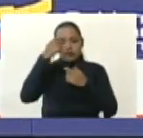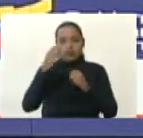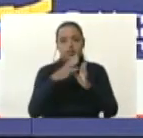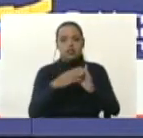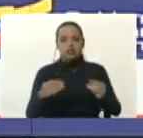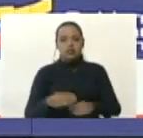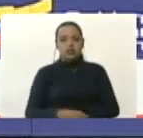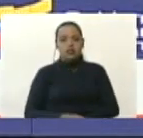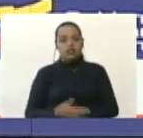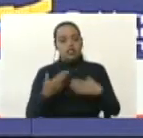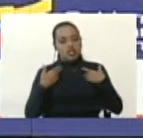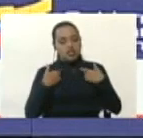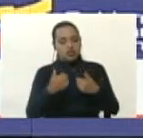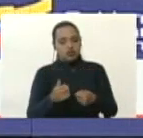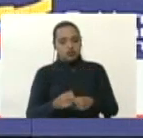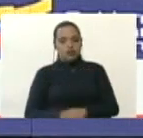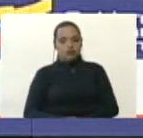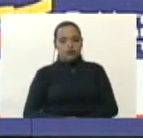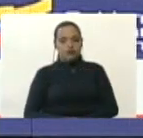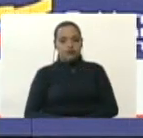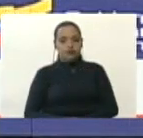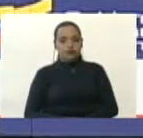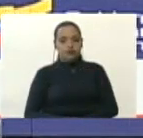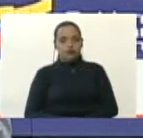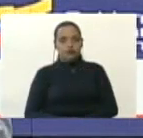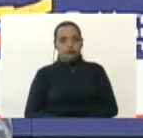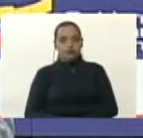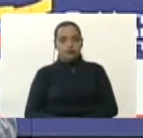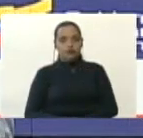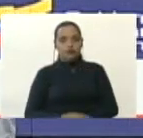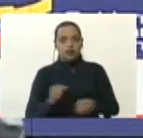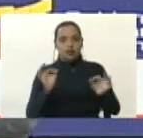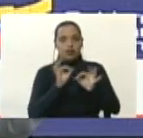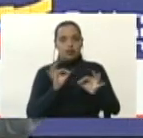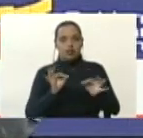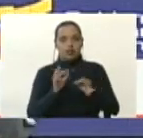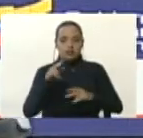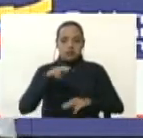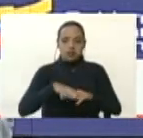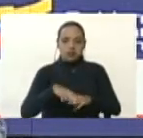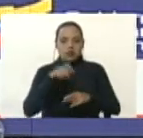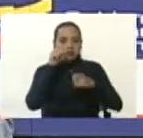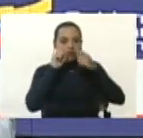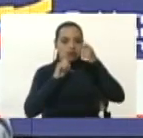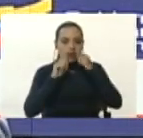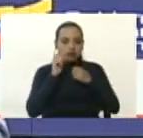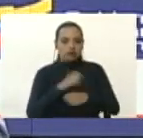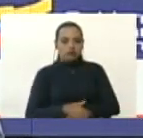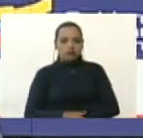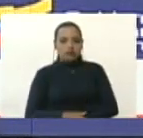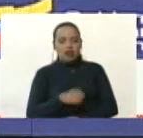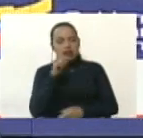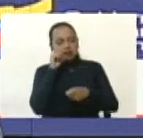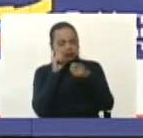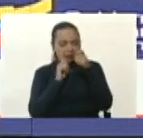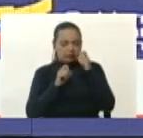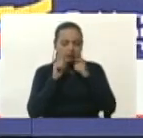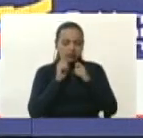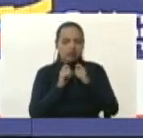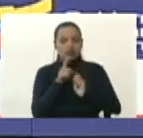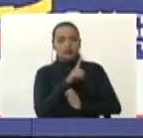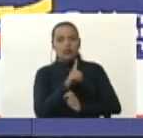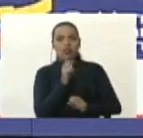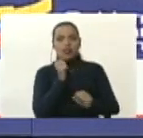caso en la salud, donde, bueno, nadie se ha sentado a llorar, a lloriquear, sino a